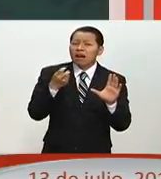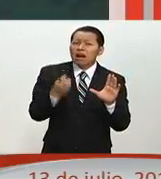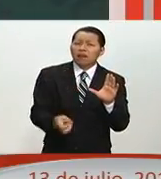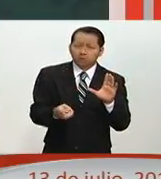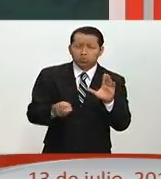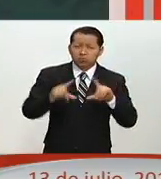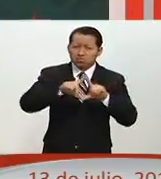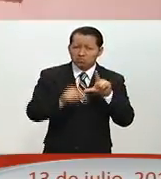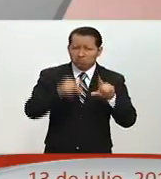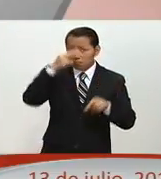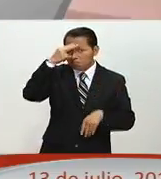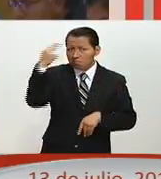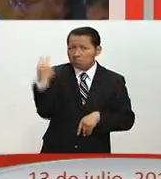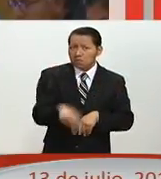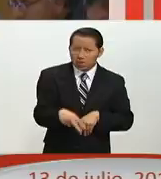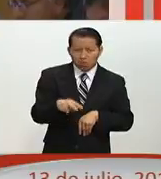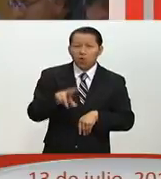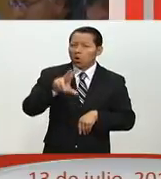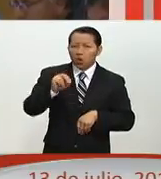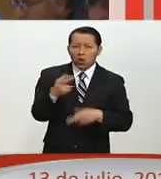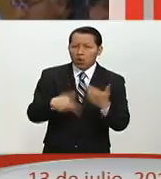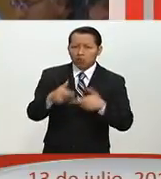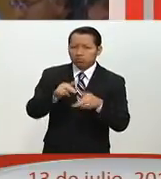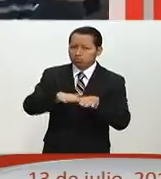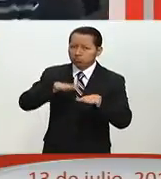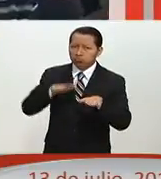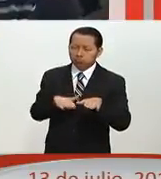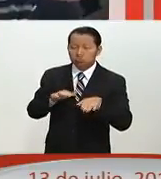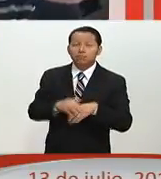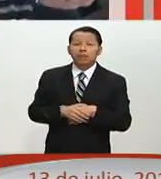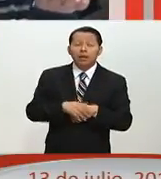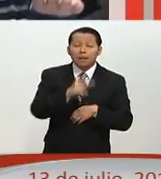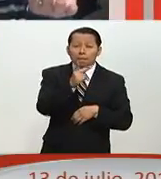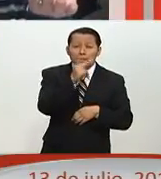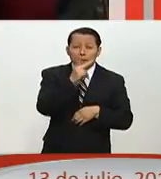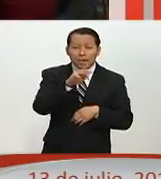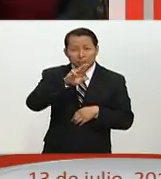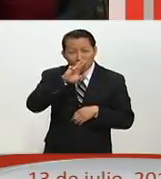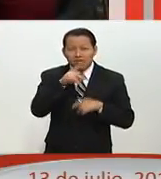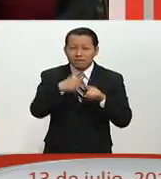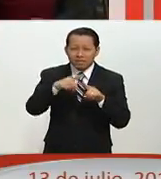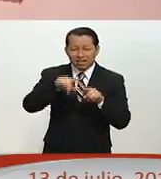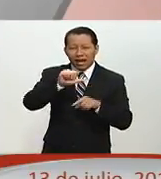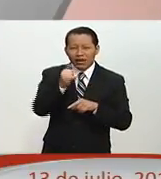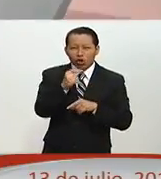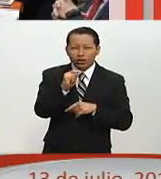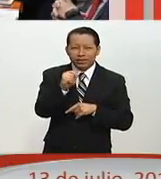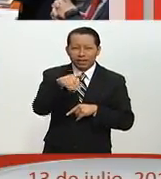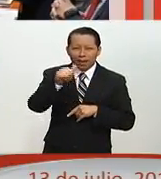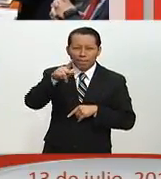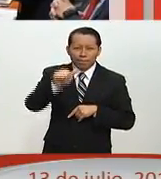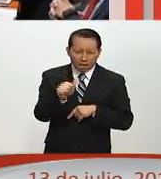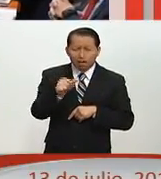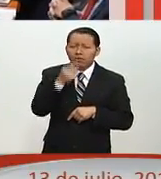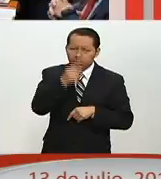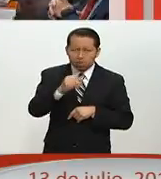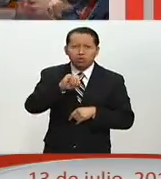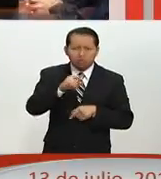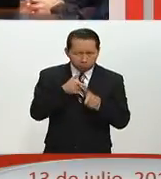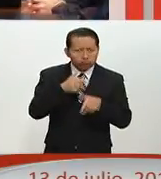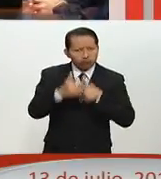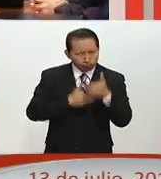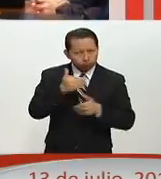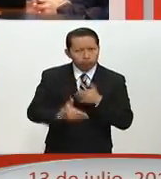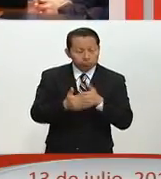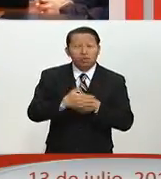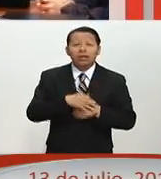un paso atrás. Padres de los normalistas de Ayotzinapa reconocen avances en la investigación. La SEP participará en las